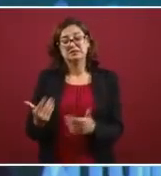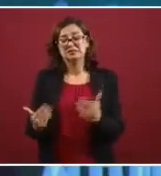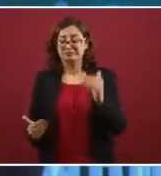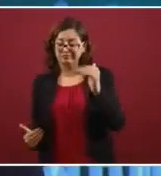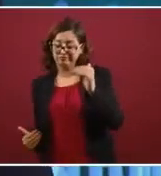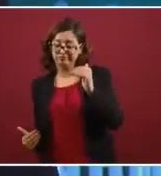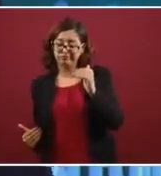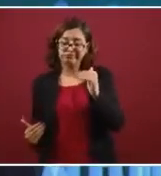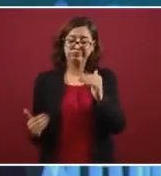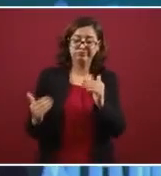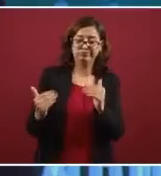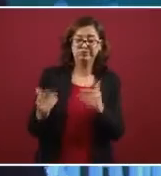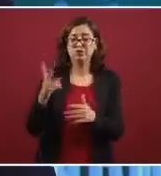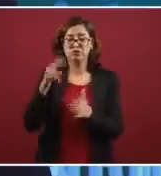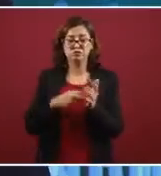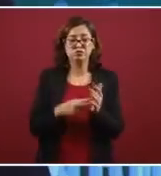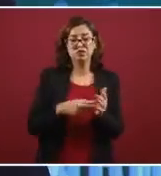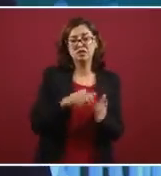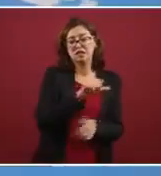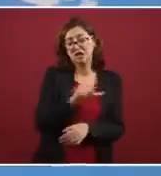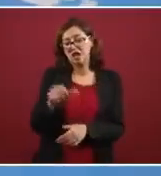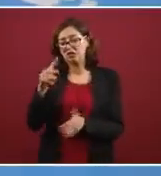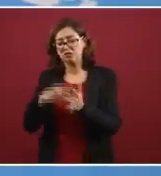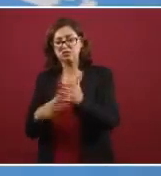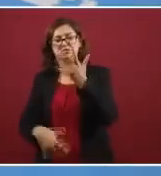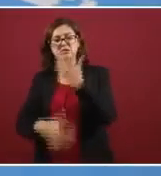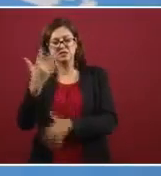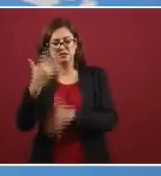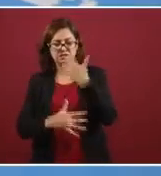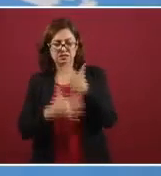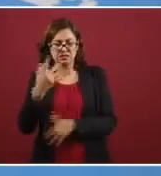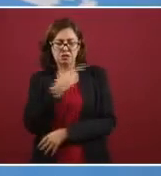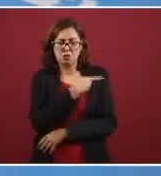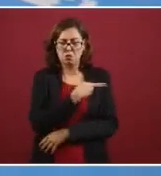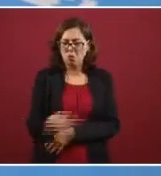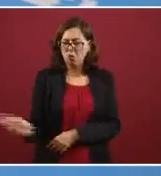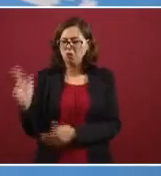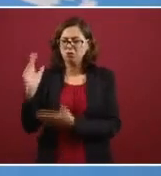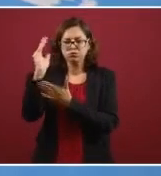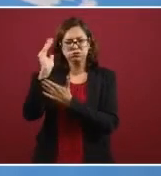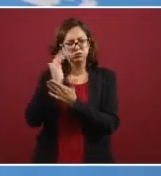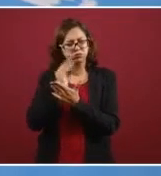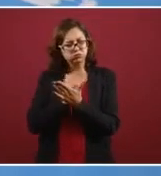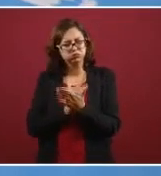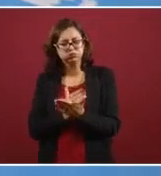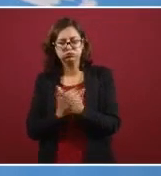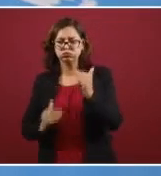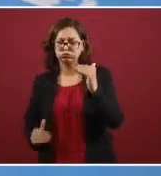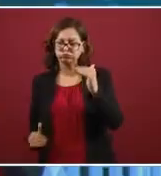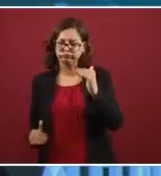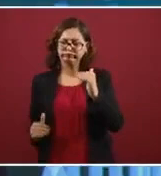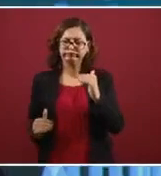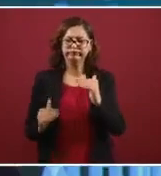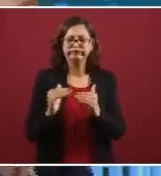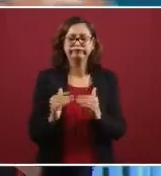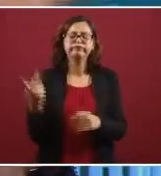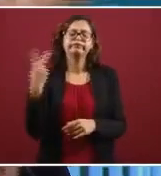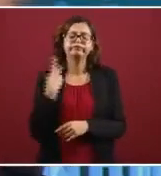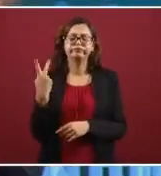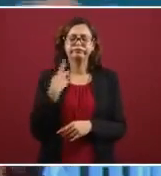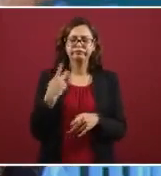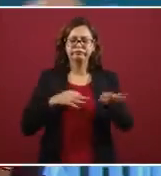y la pobreza entre 2002 y 2015 a un ritmo muy importante, gracias a políticas laborales y